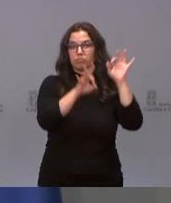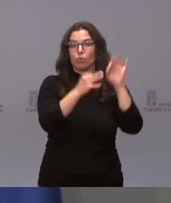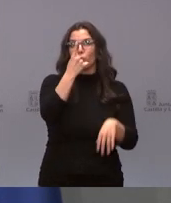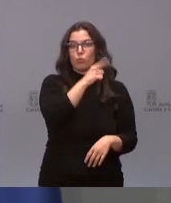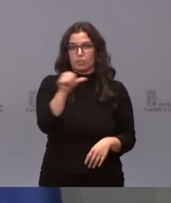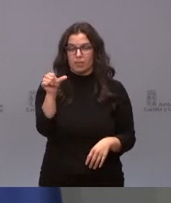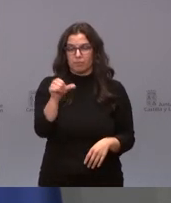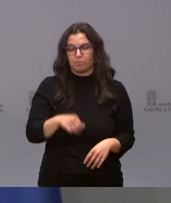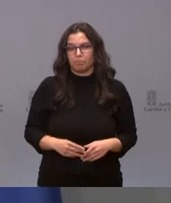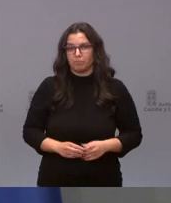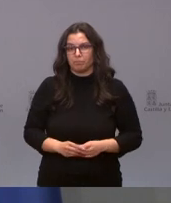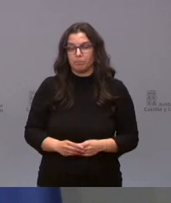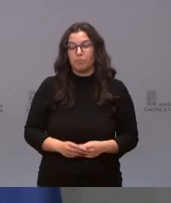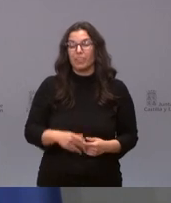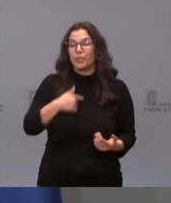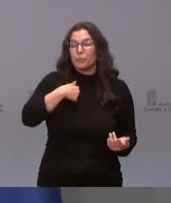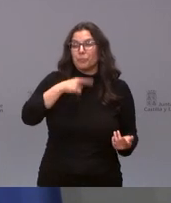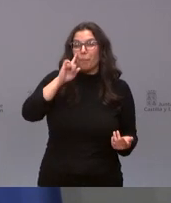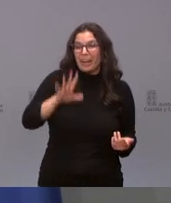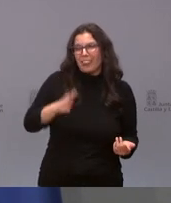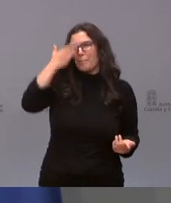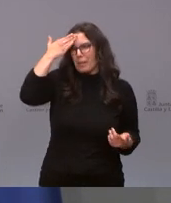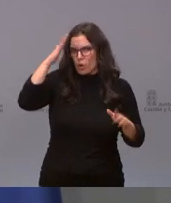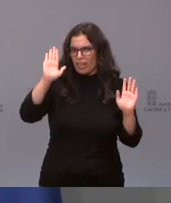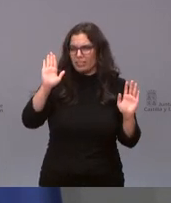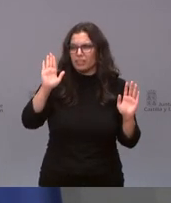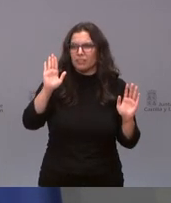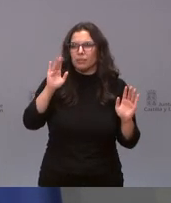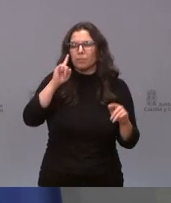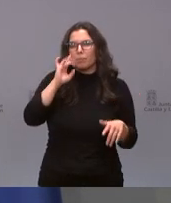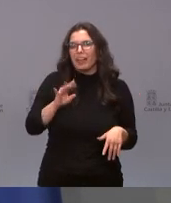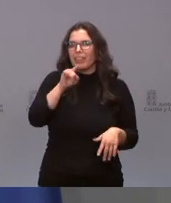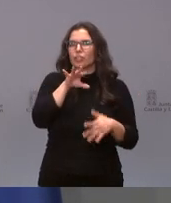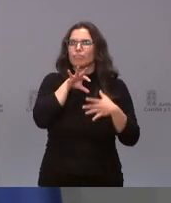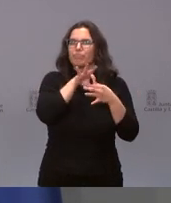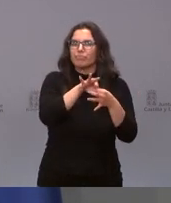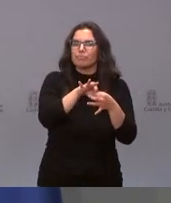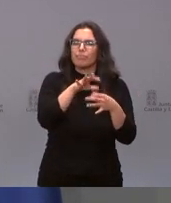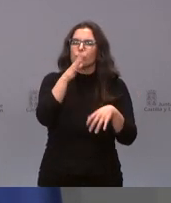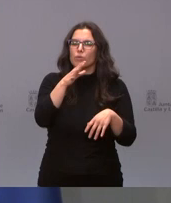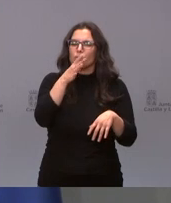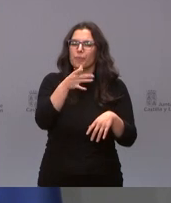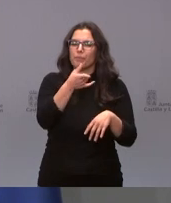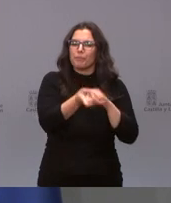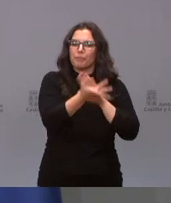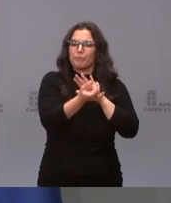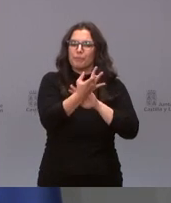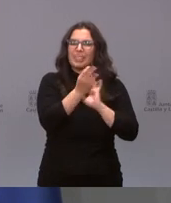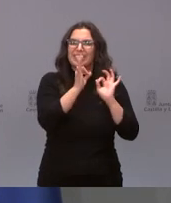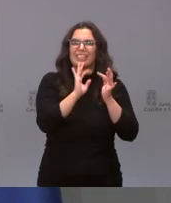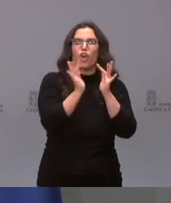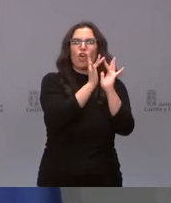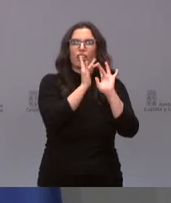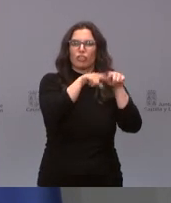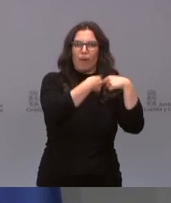7 días que yo recuerde y estoy hablando de memoria creo que tiene que ver con brotes con brotes e intrafamiliares y